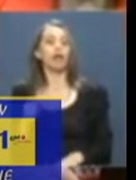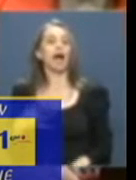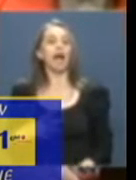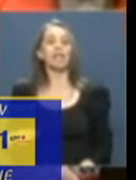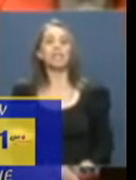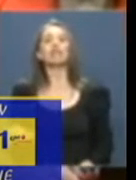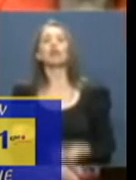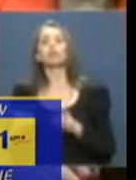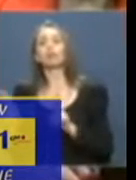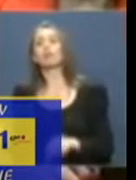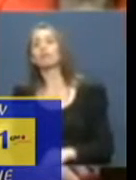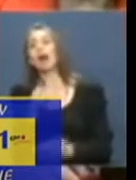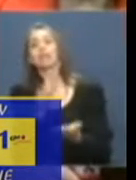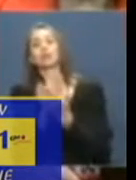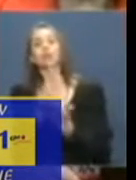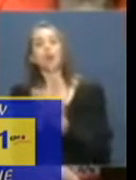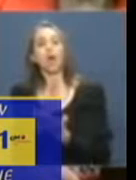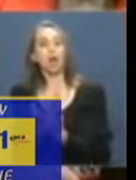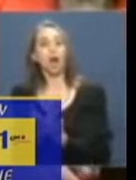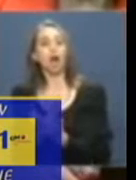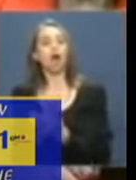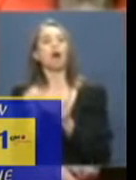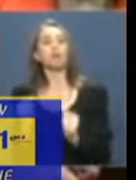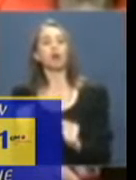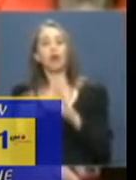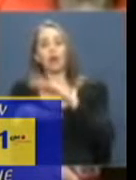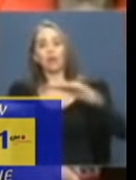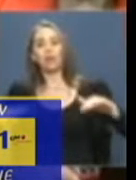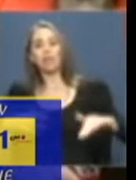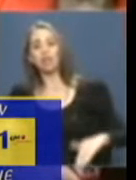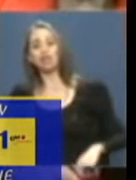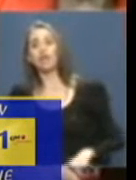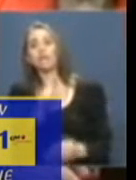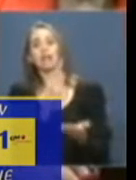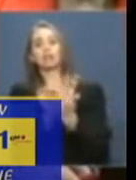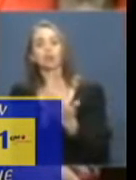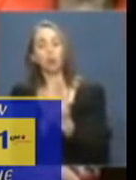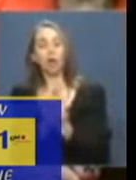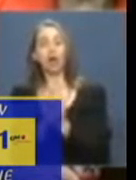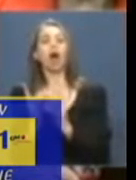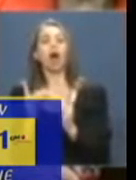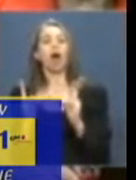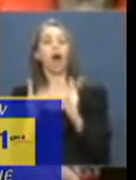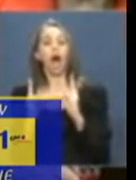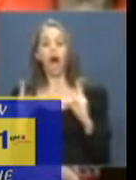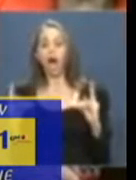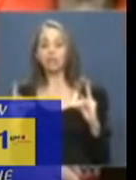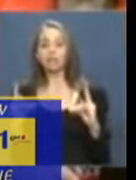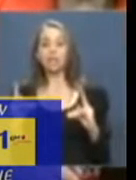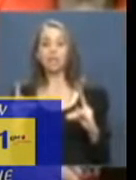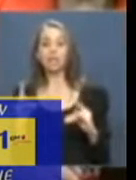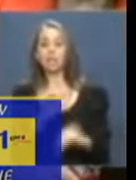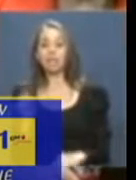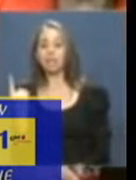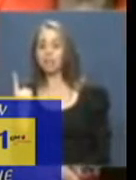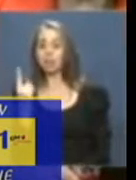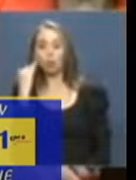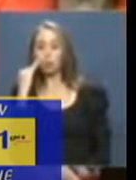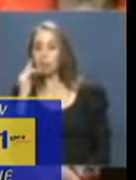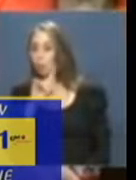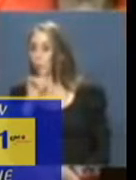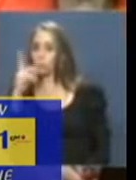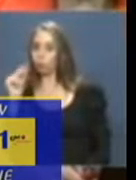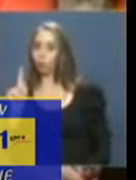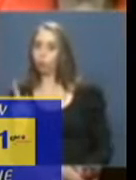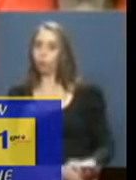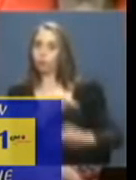al colegio que vamos podemos mandar a nuestros niños a la escuela en aysén ningún niño va a ir al ningún